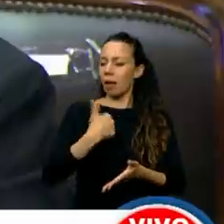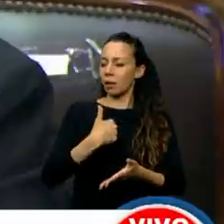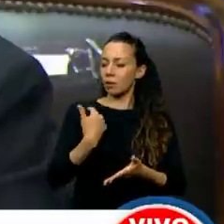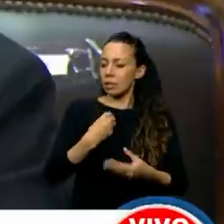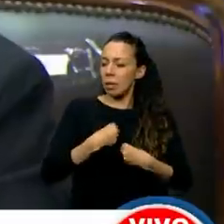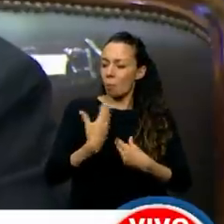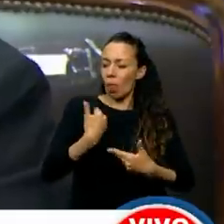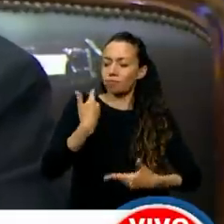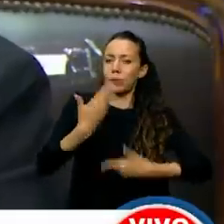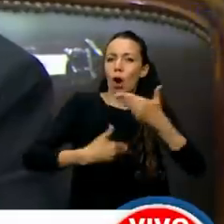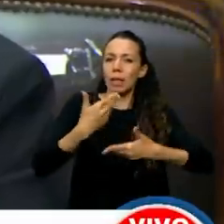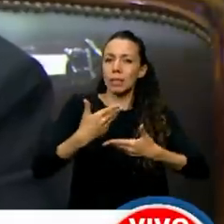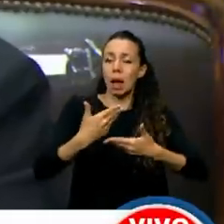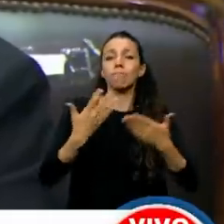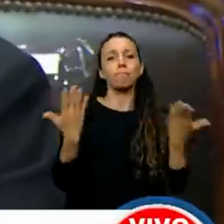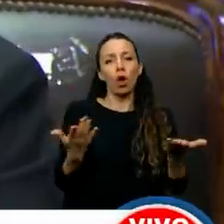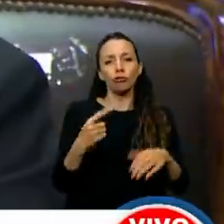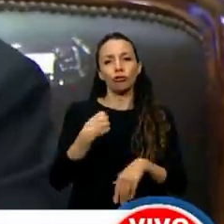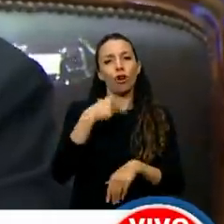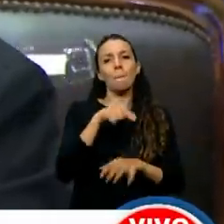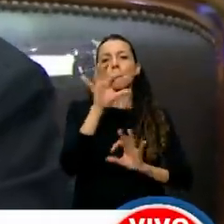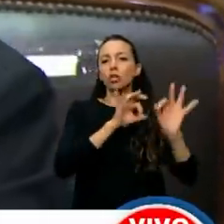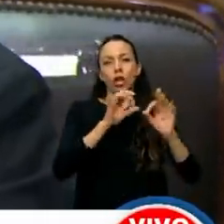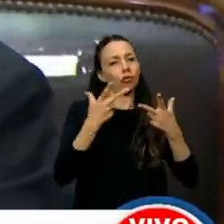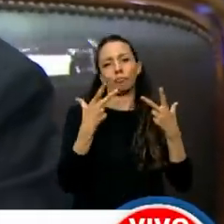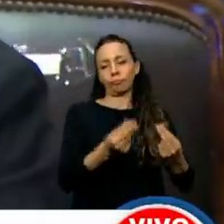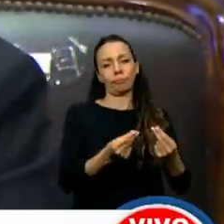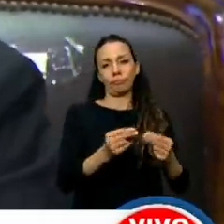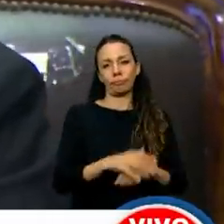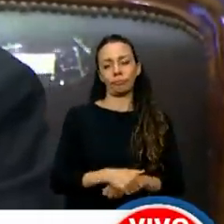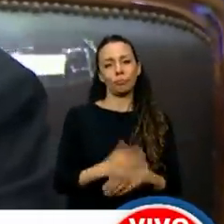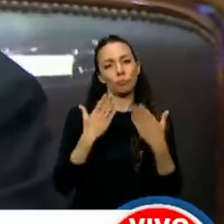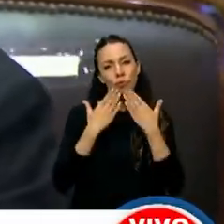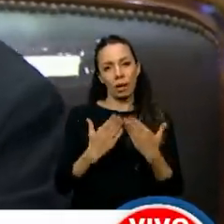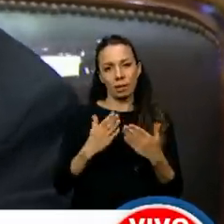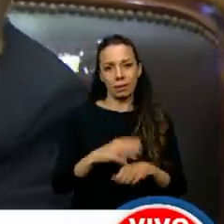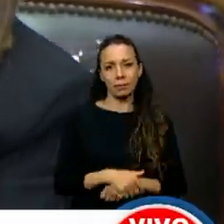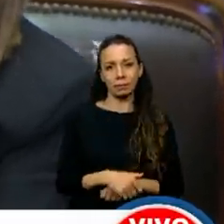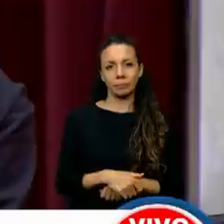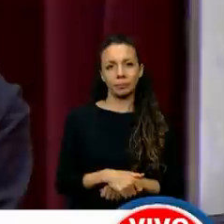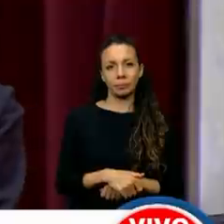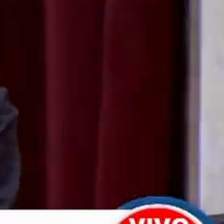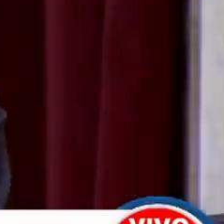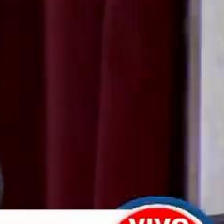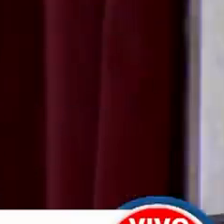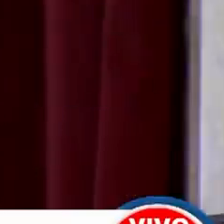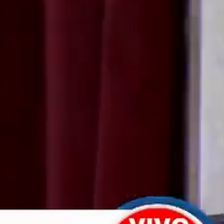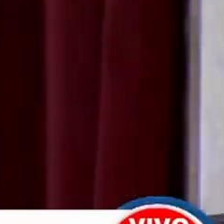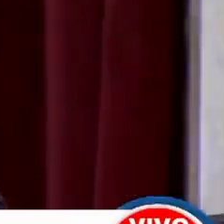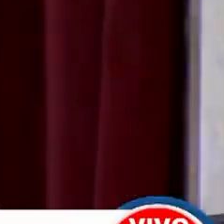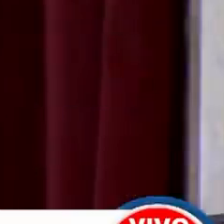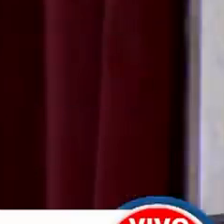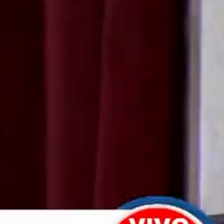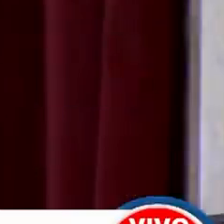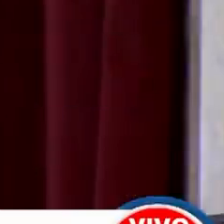social por eso no acompañó este proyecto de presupuesto muchísimas gracias señor presidente también gracias por respetar